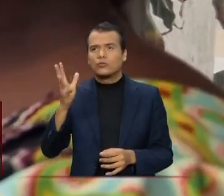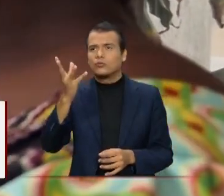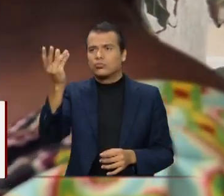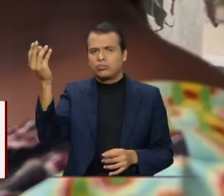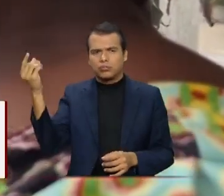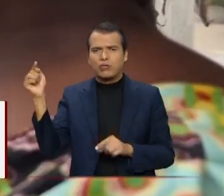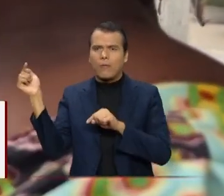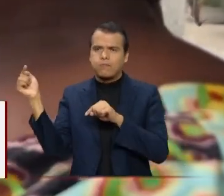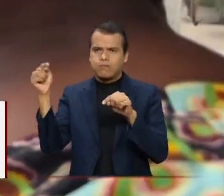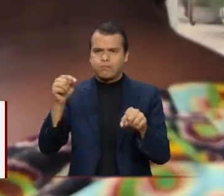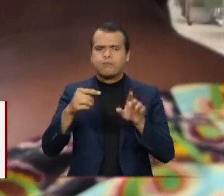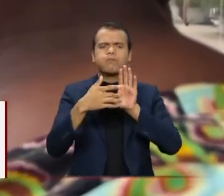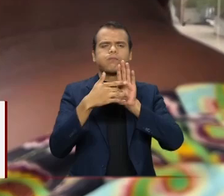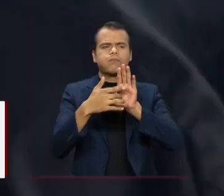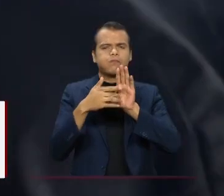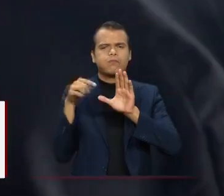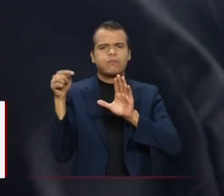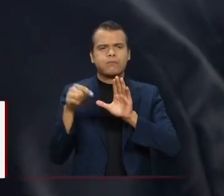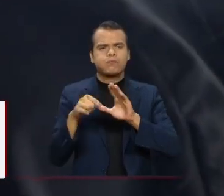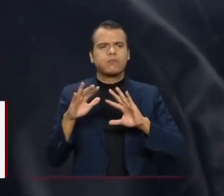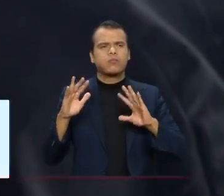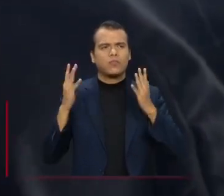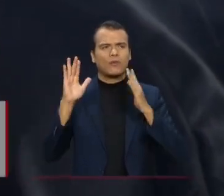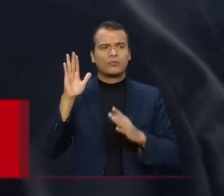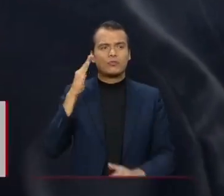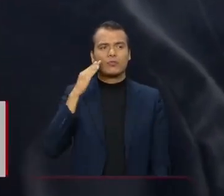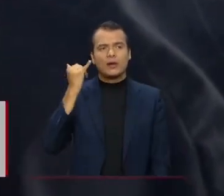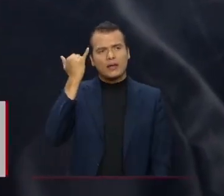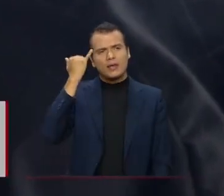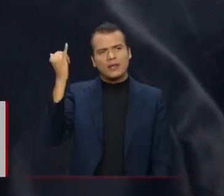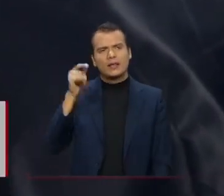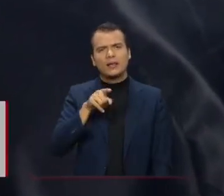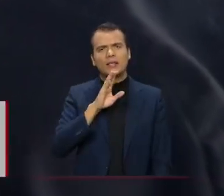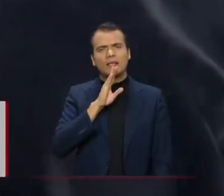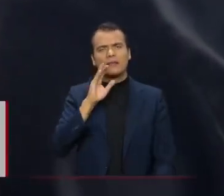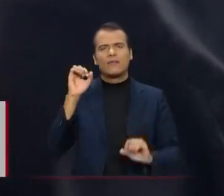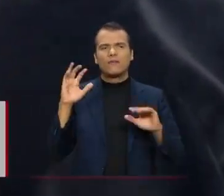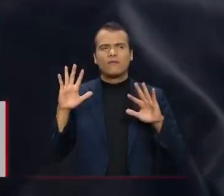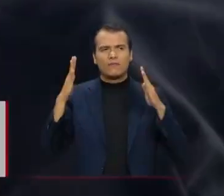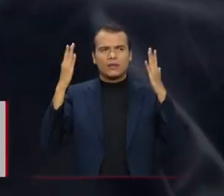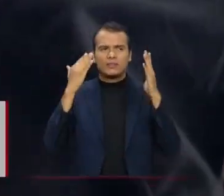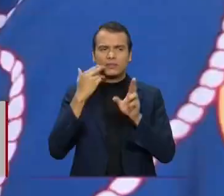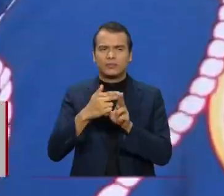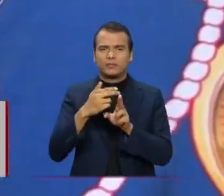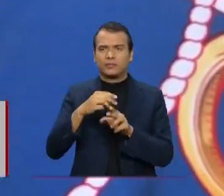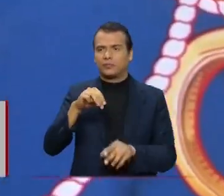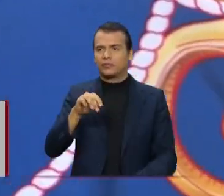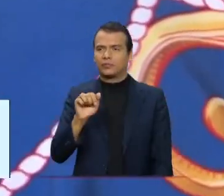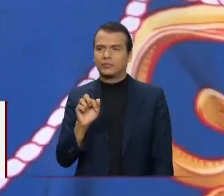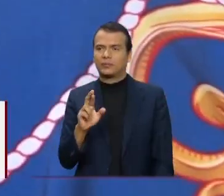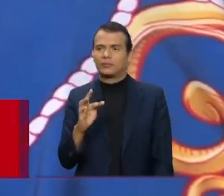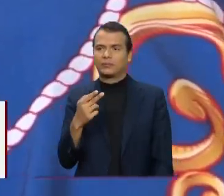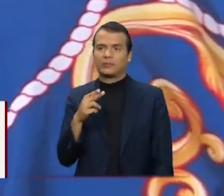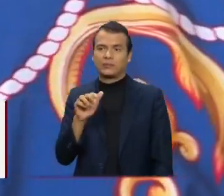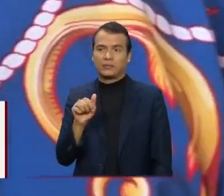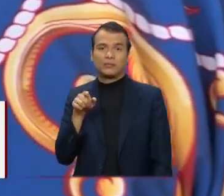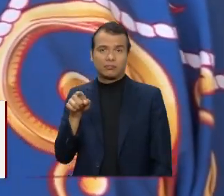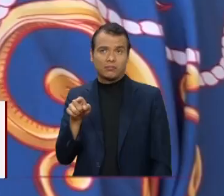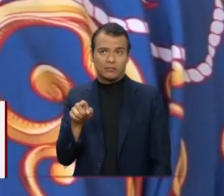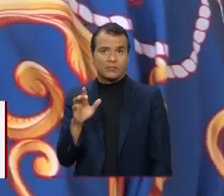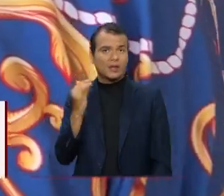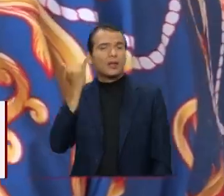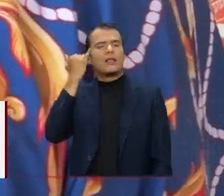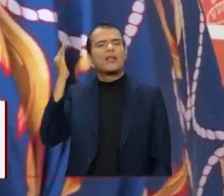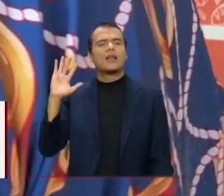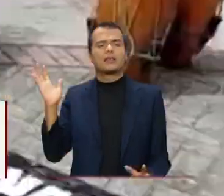Marta Riascos, además de ser la directora y creadora del Festival Gastronómico y Musical Bombo de Oro, es cantante del Pacífico